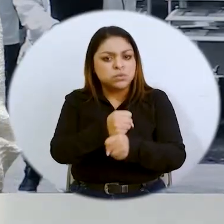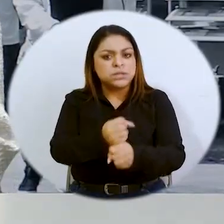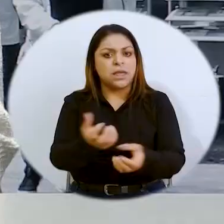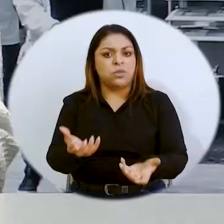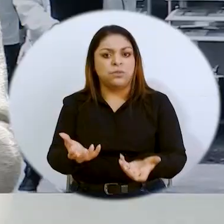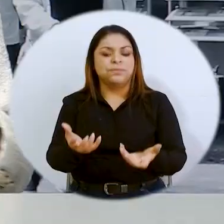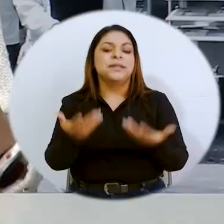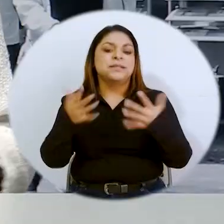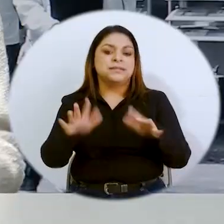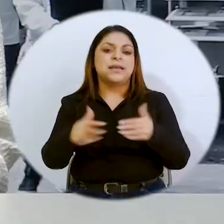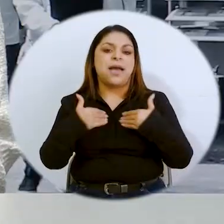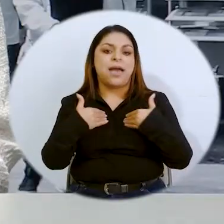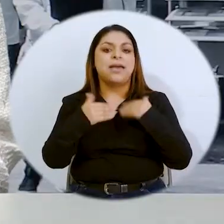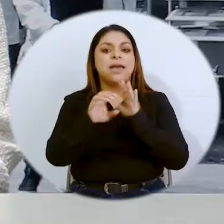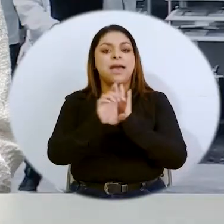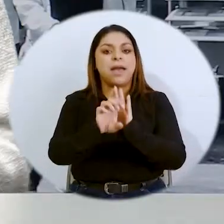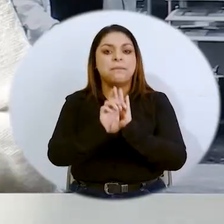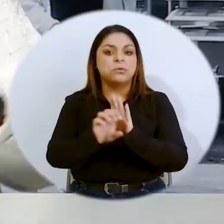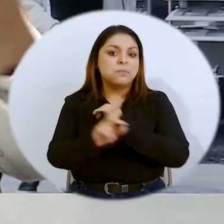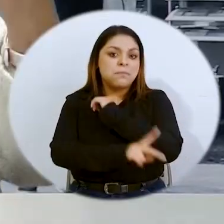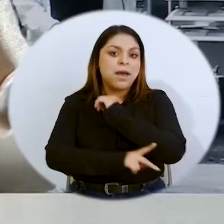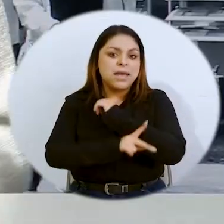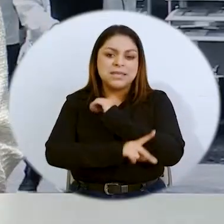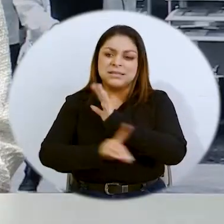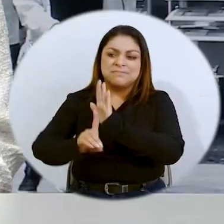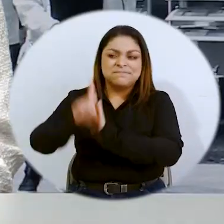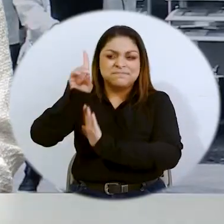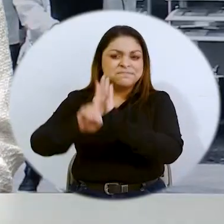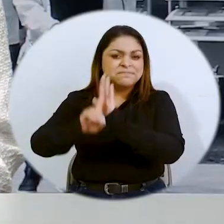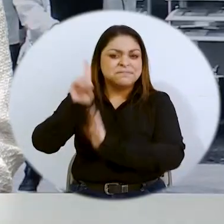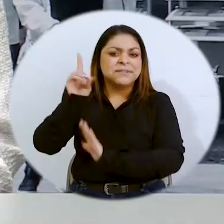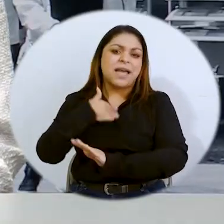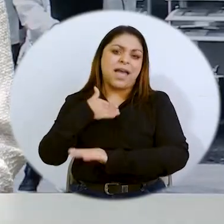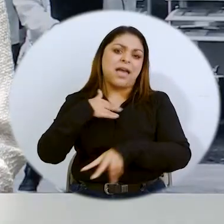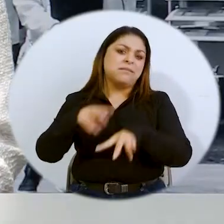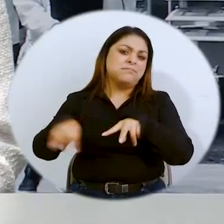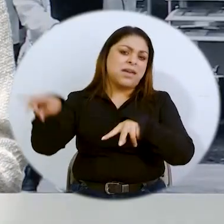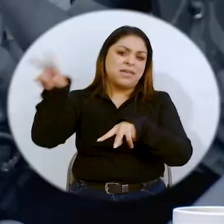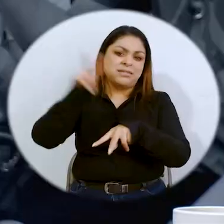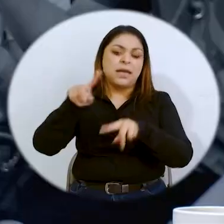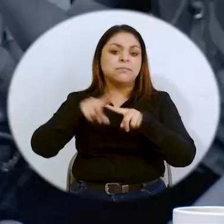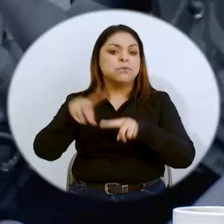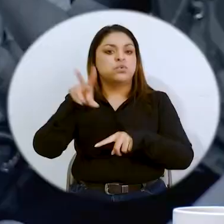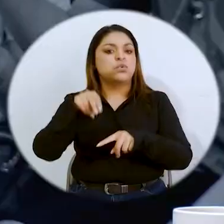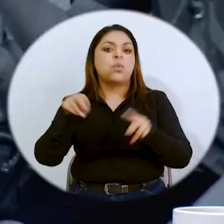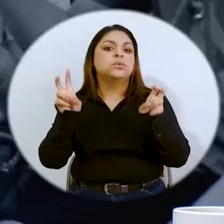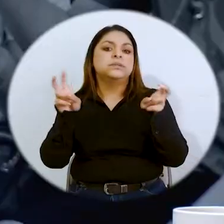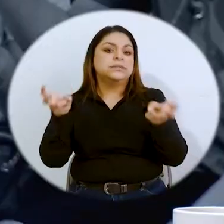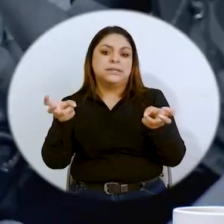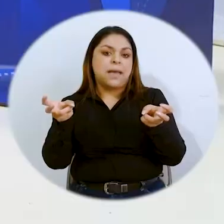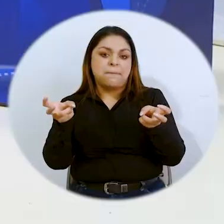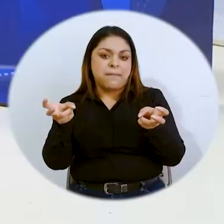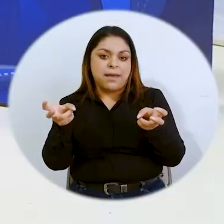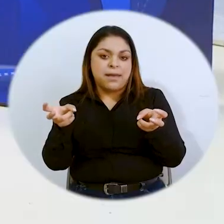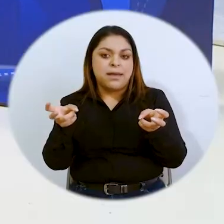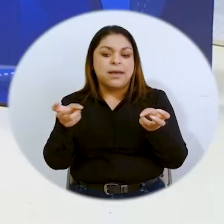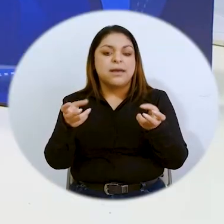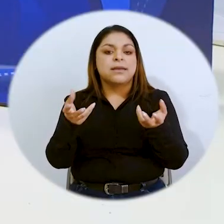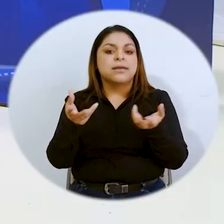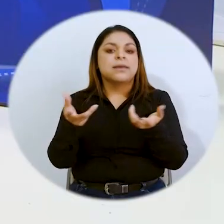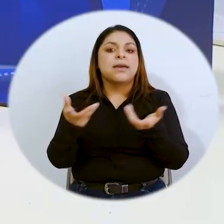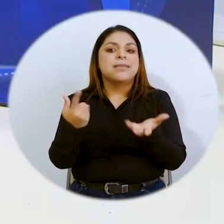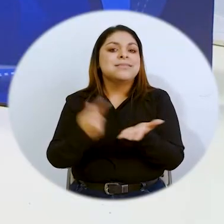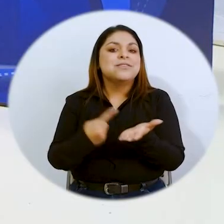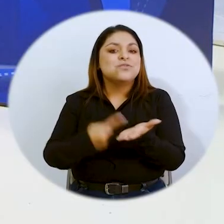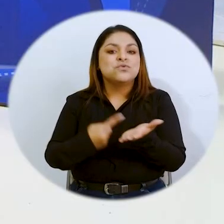produciendo, ¿verdad? Y ya hay ejemplos, los países desarrollados nos llevan décadas de ventaja, pero no es un tema, como decía José, que